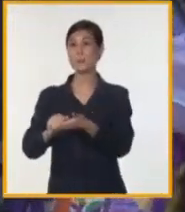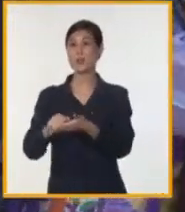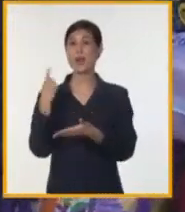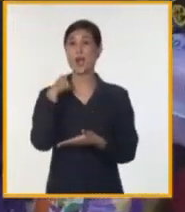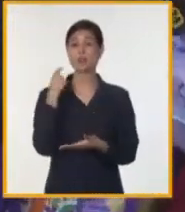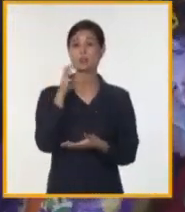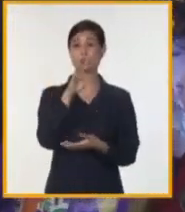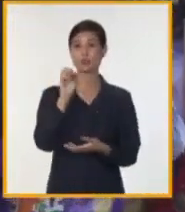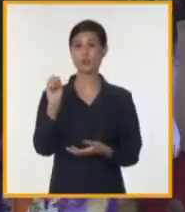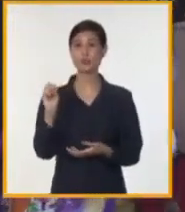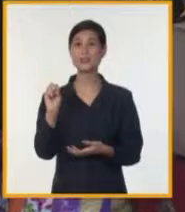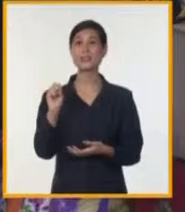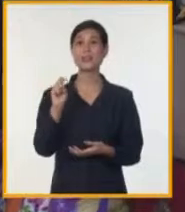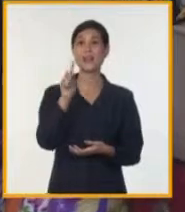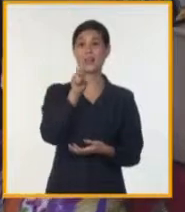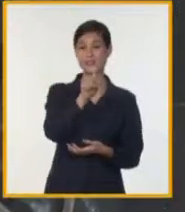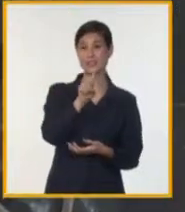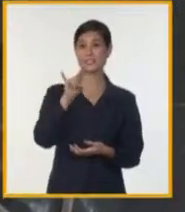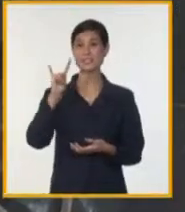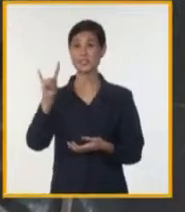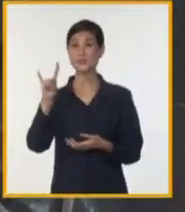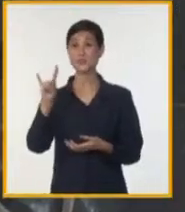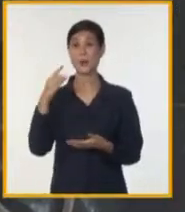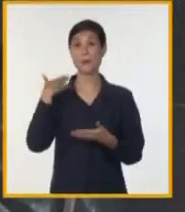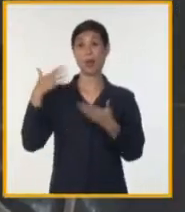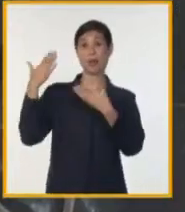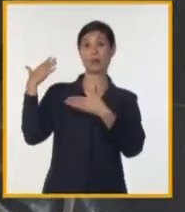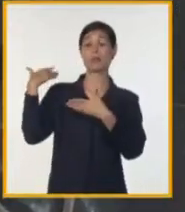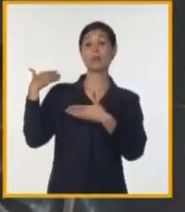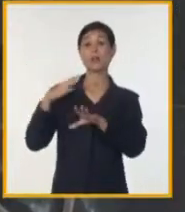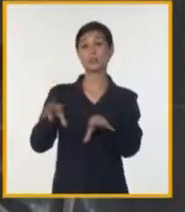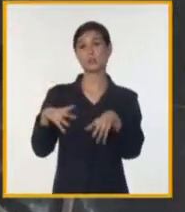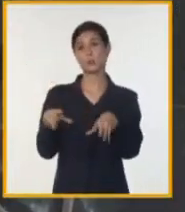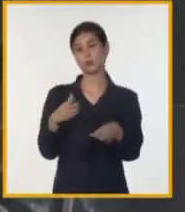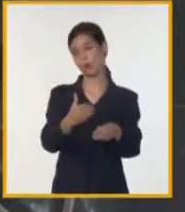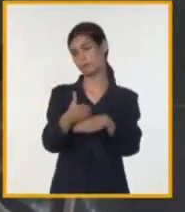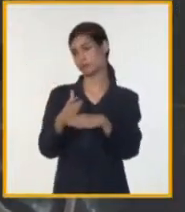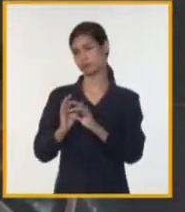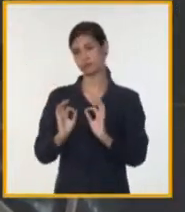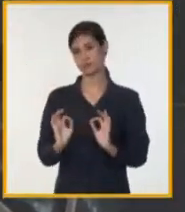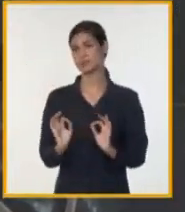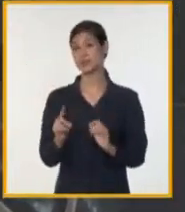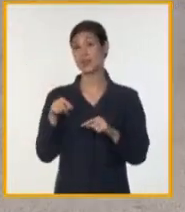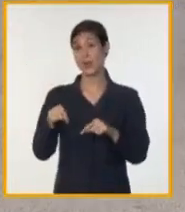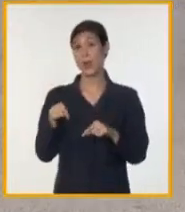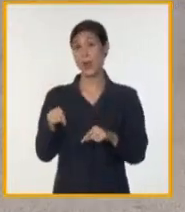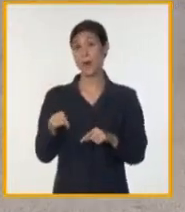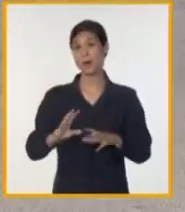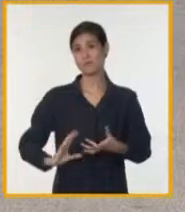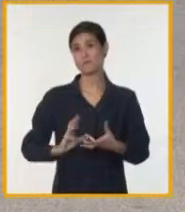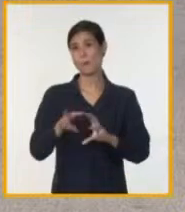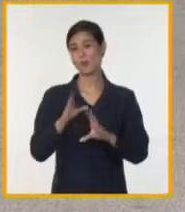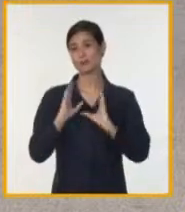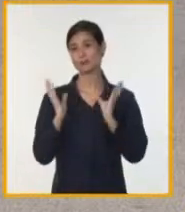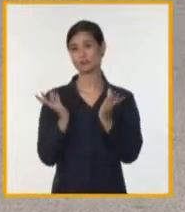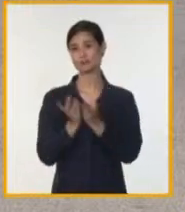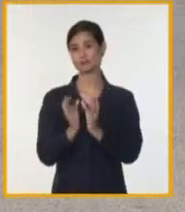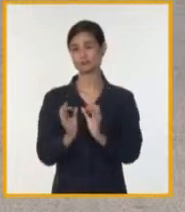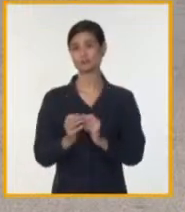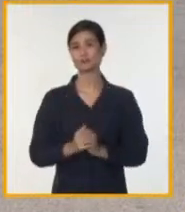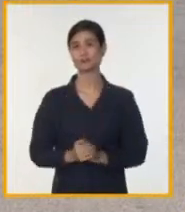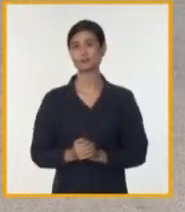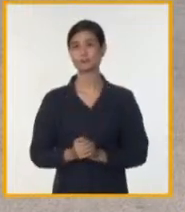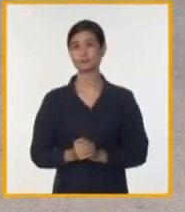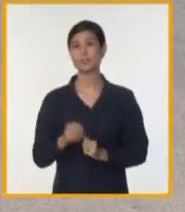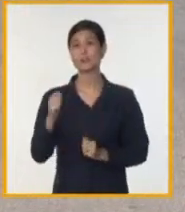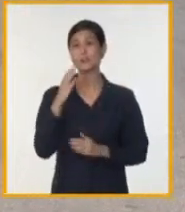2019, donde las condiciones eran otras. Sin embargo, ómnibus nacionales no se detiene en la búsqueda de soluciones para mejorar, en la medida de lo